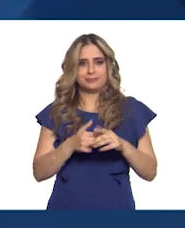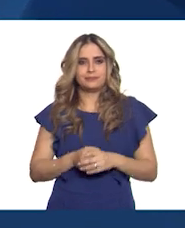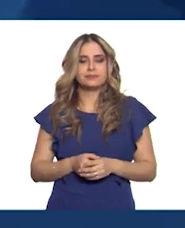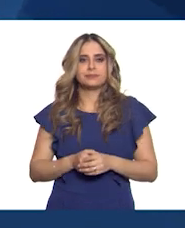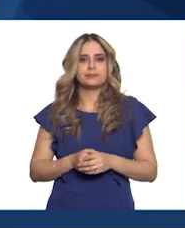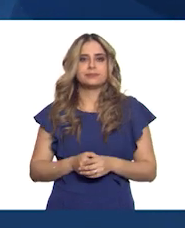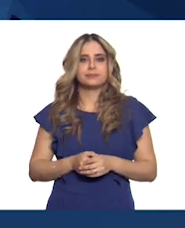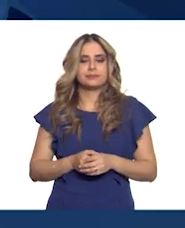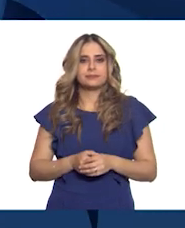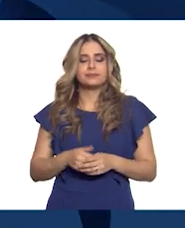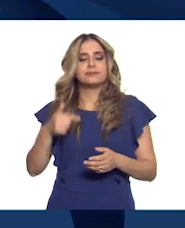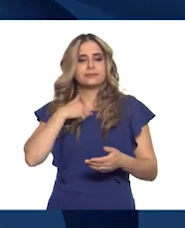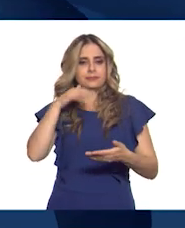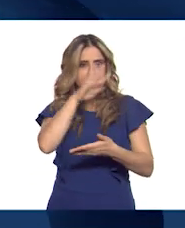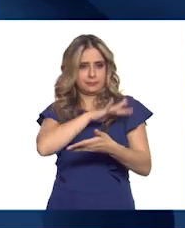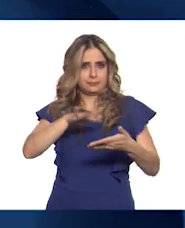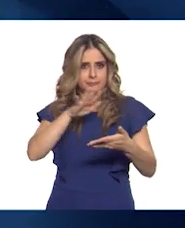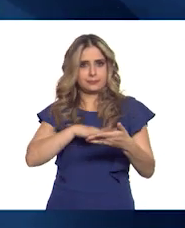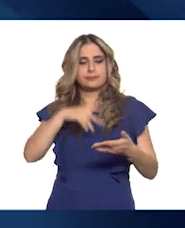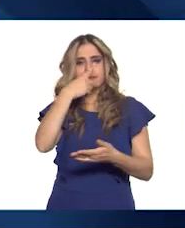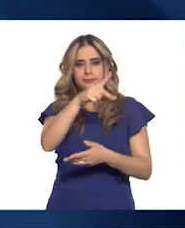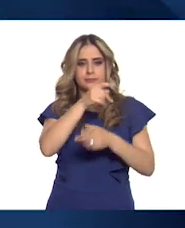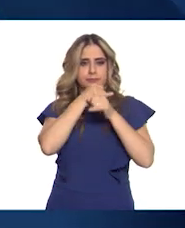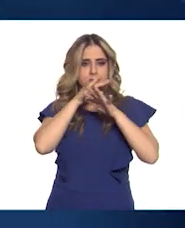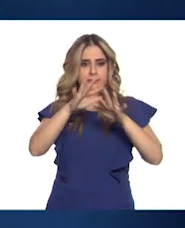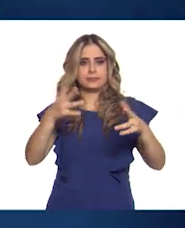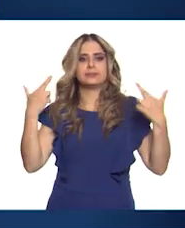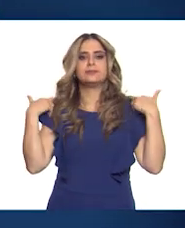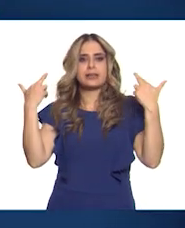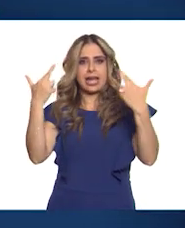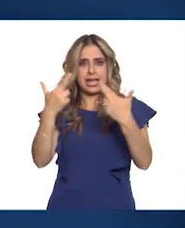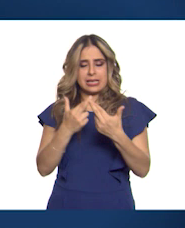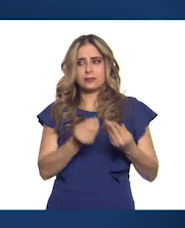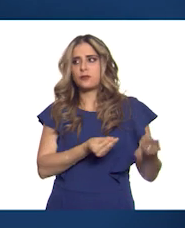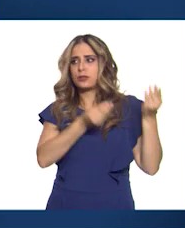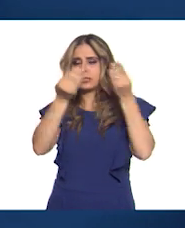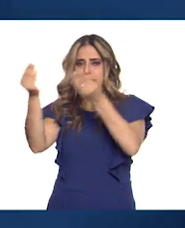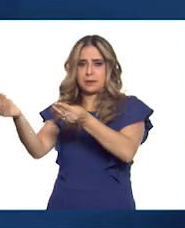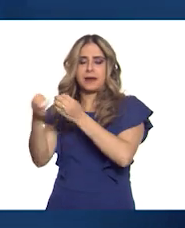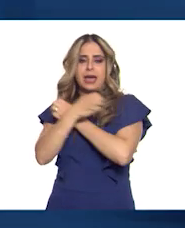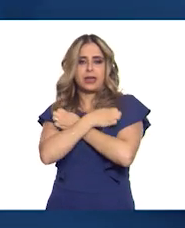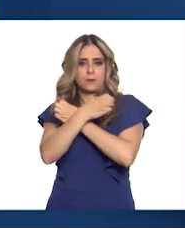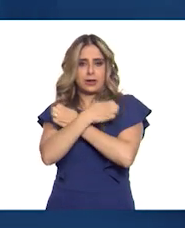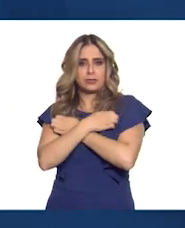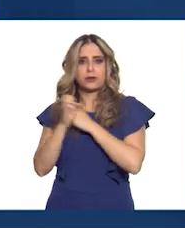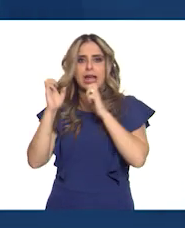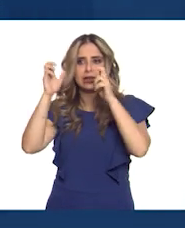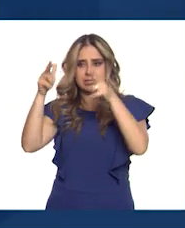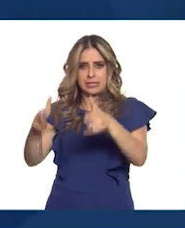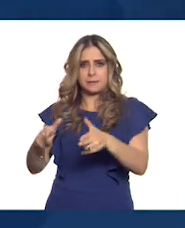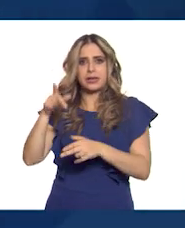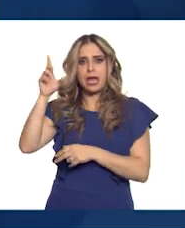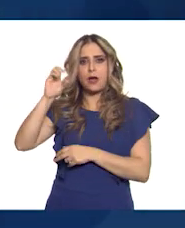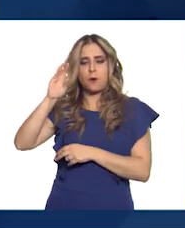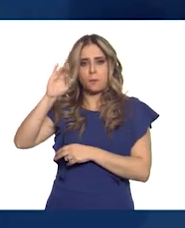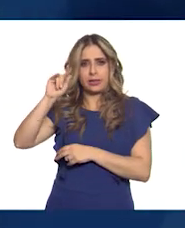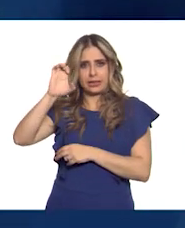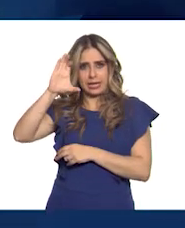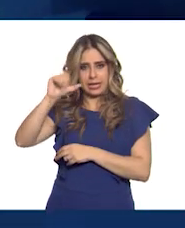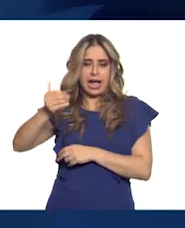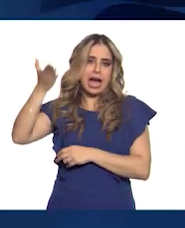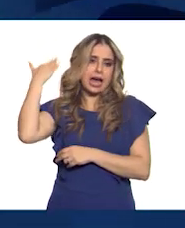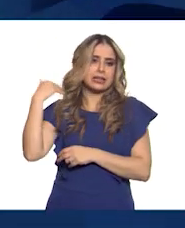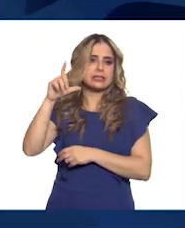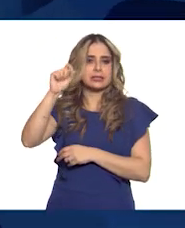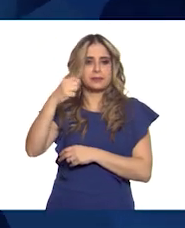así. Le hizo nota informativo, maestro lleva educación a Chiapas con Combiteca, en su edición del 24